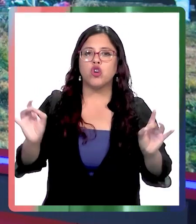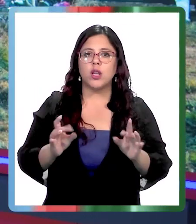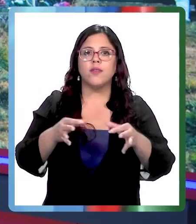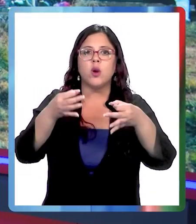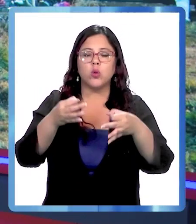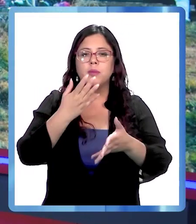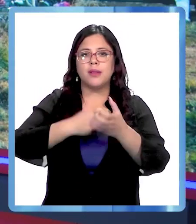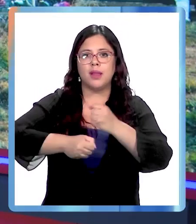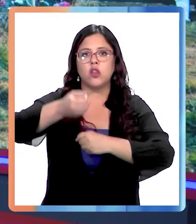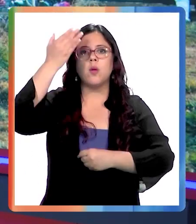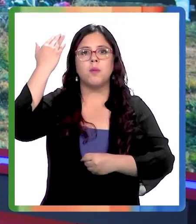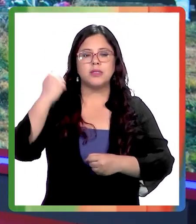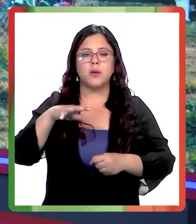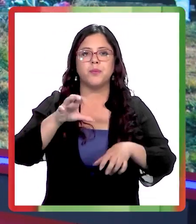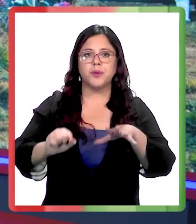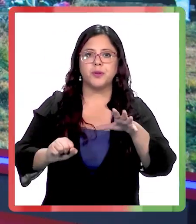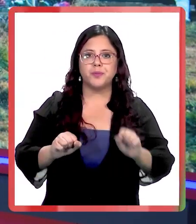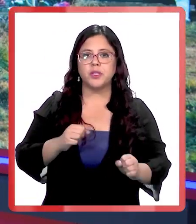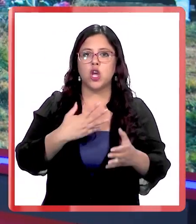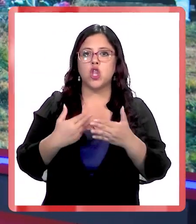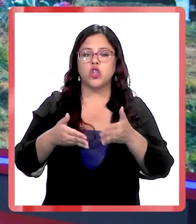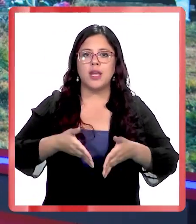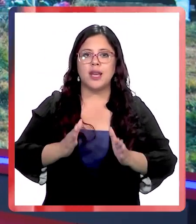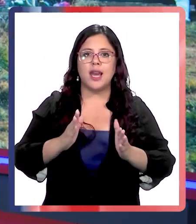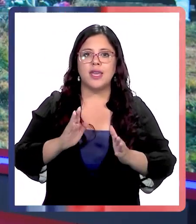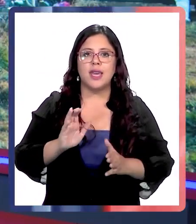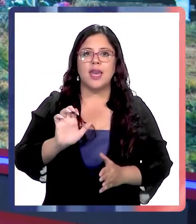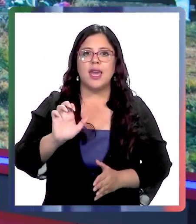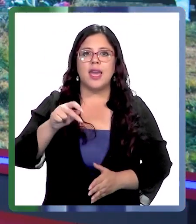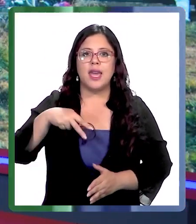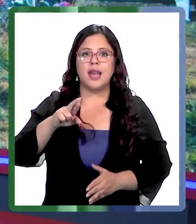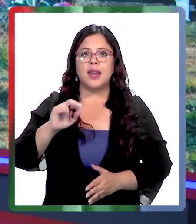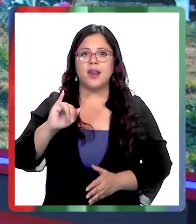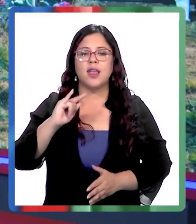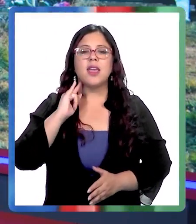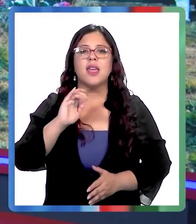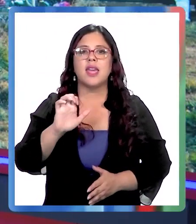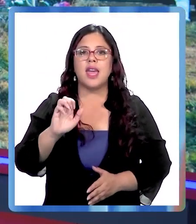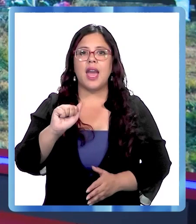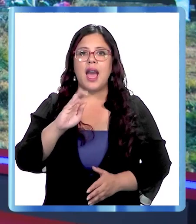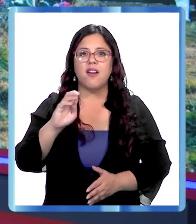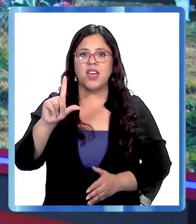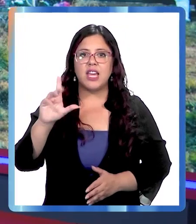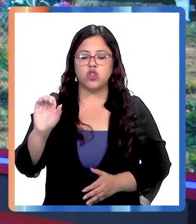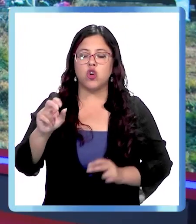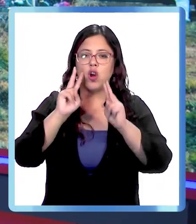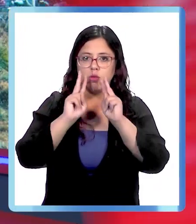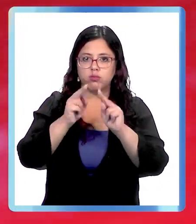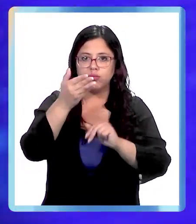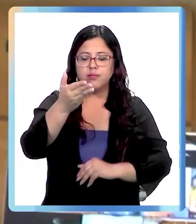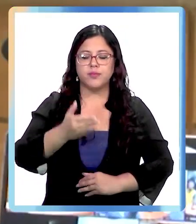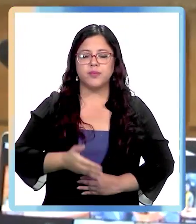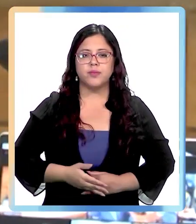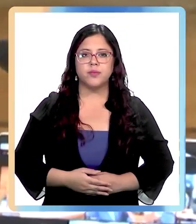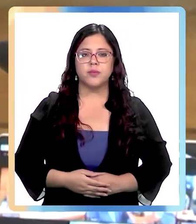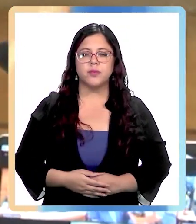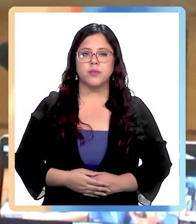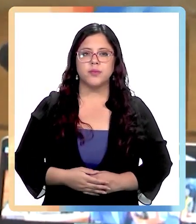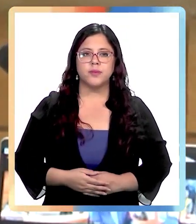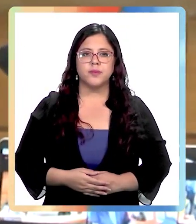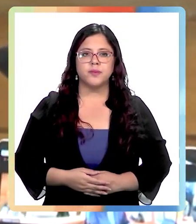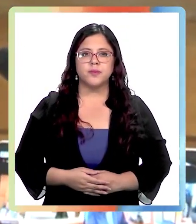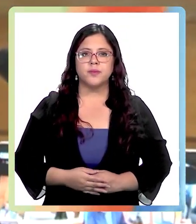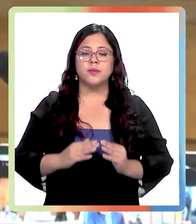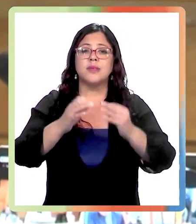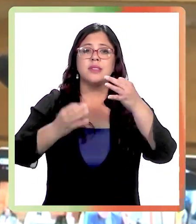año pasado en una toma ubicada en la calle Enrique Abello. Lo revisamos en la nota de ITV Patagonia. En el